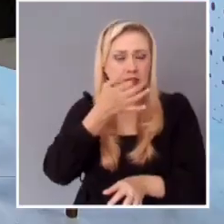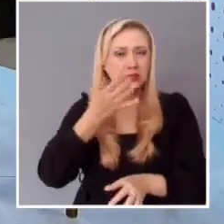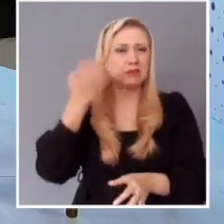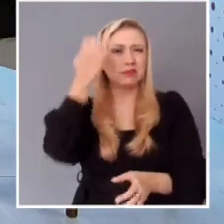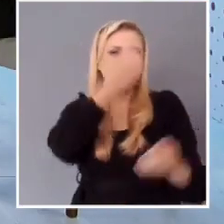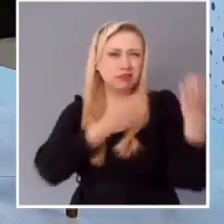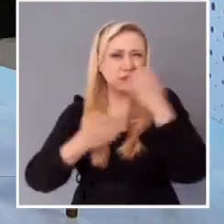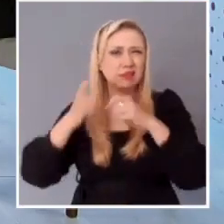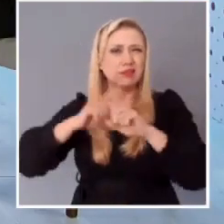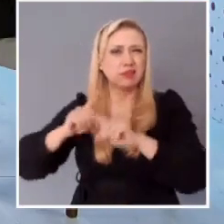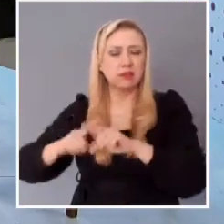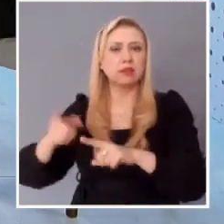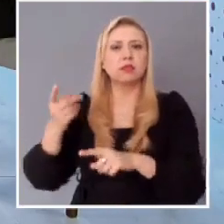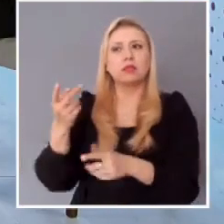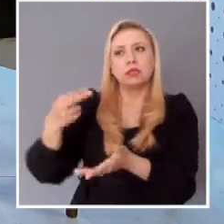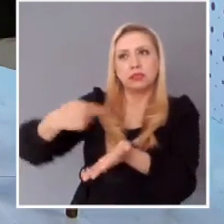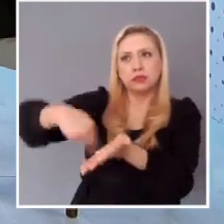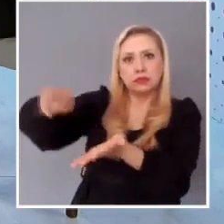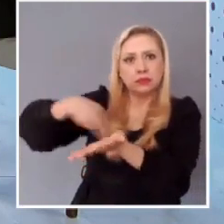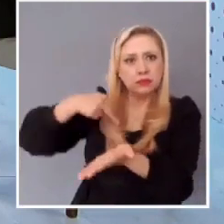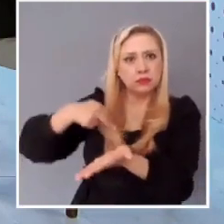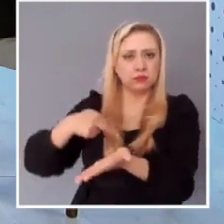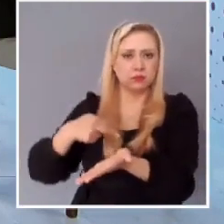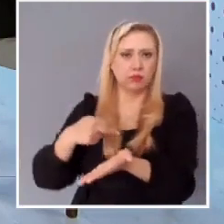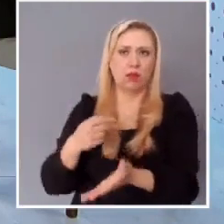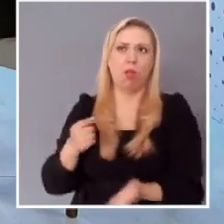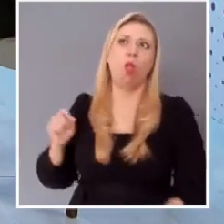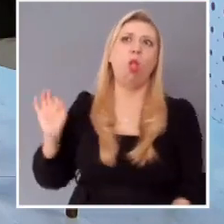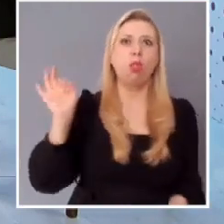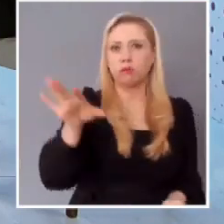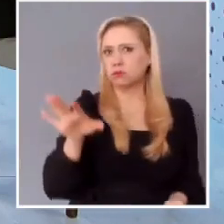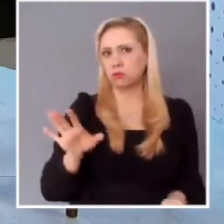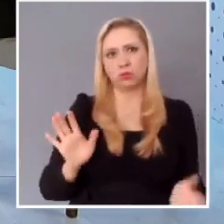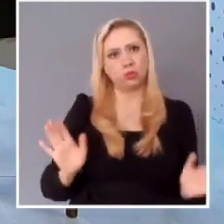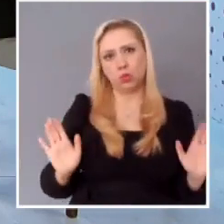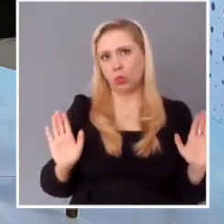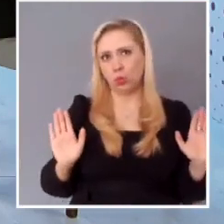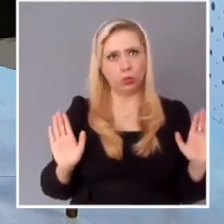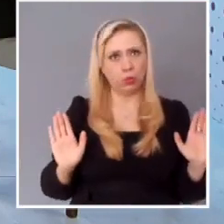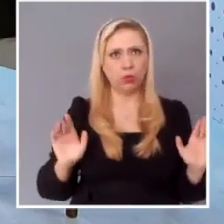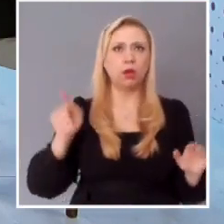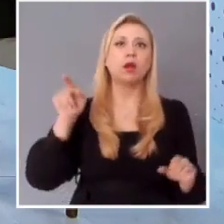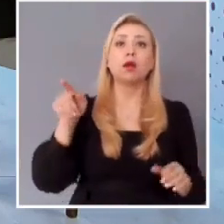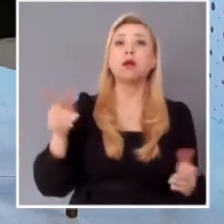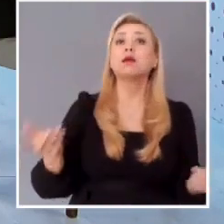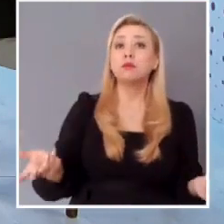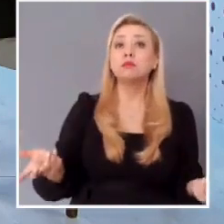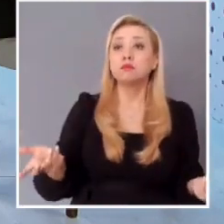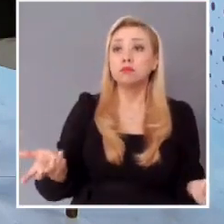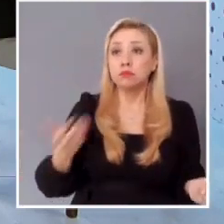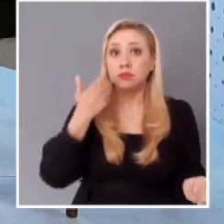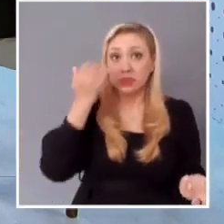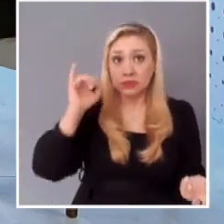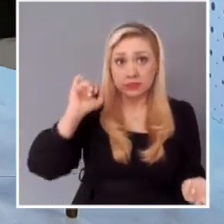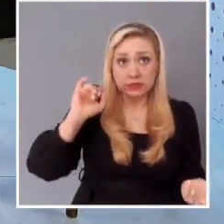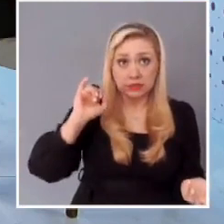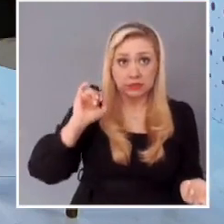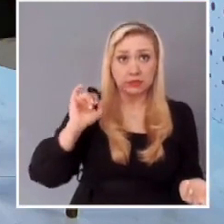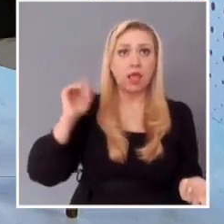de consentimiento informado cuando vamos a tener un tratamiento, cuando estamos en esas posiciones de tomar